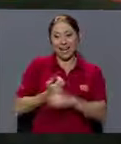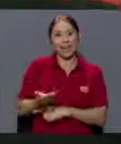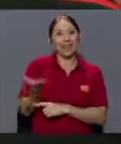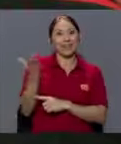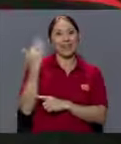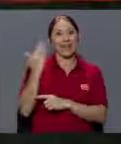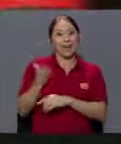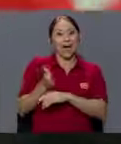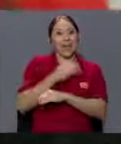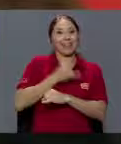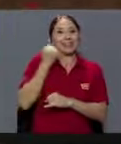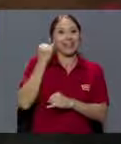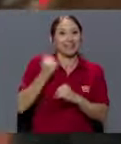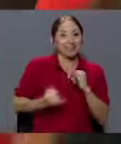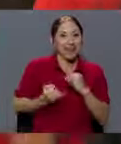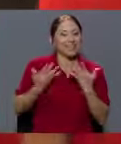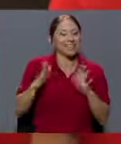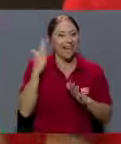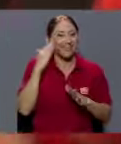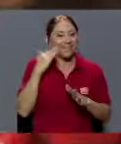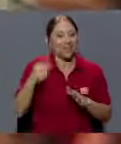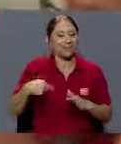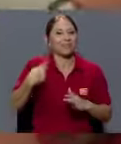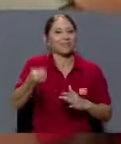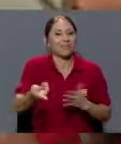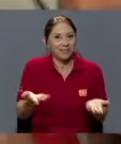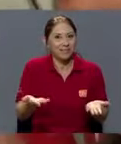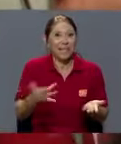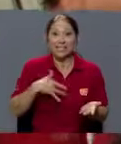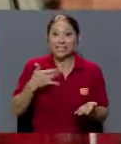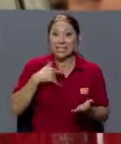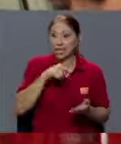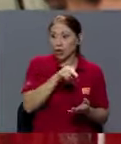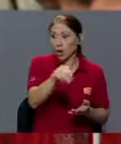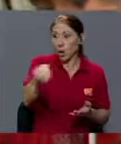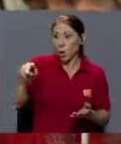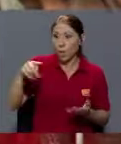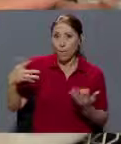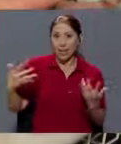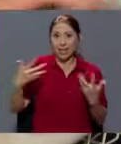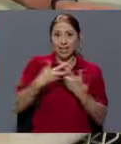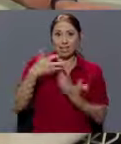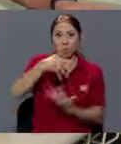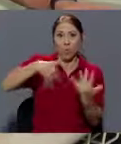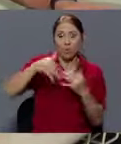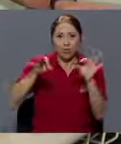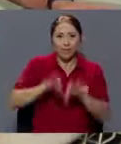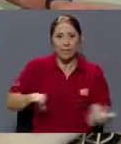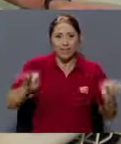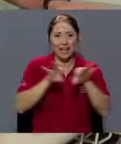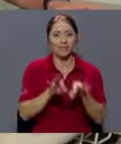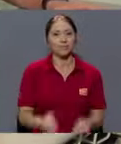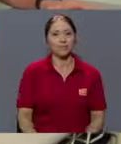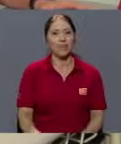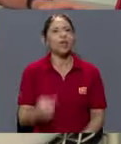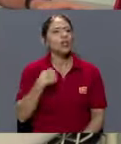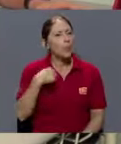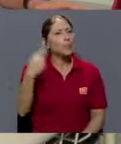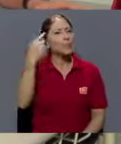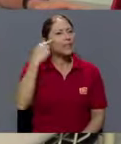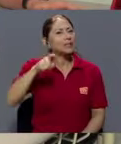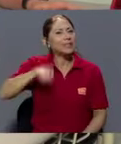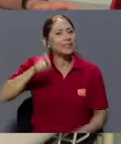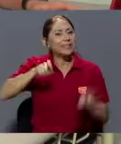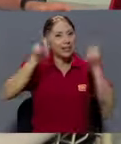Desde el año pasado que íbamos a salir ya sabíamos qué nos esperaba, entonces siento que el compañerismo también ha sido fundamental. Yo pienso que el